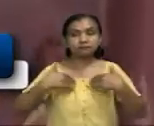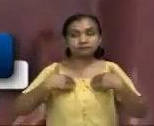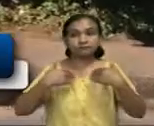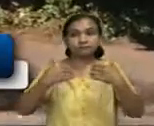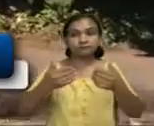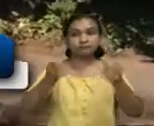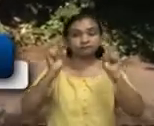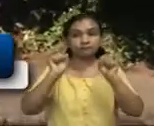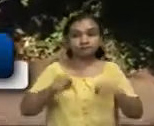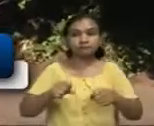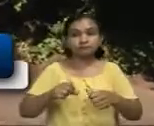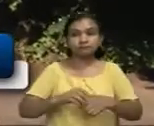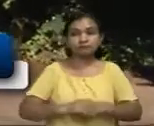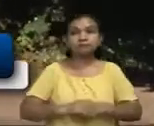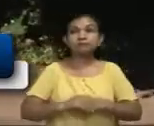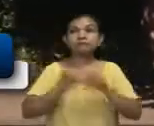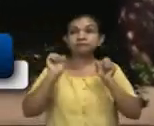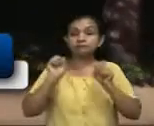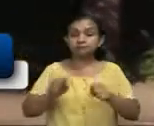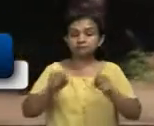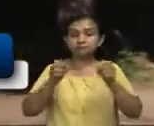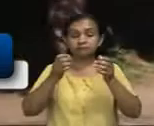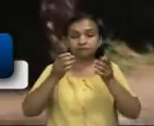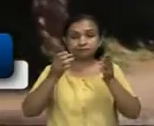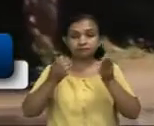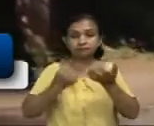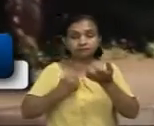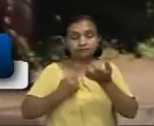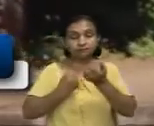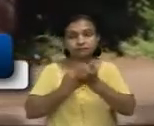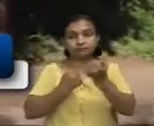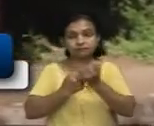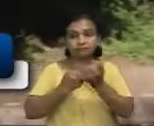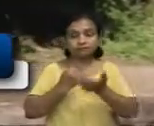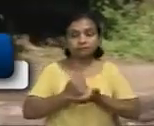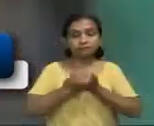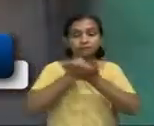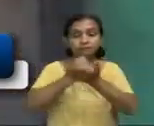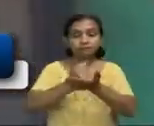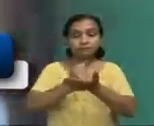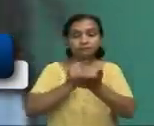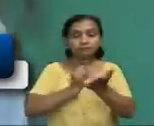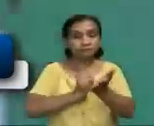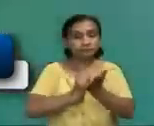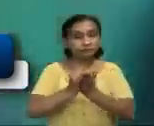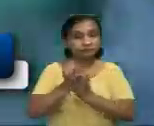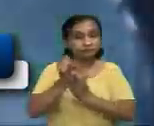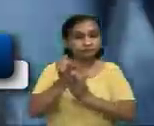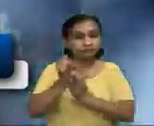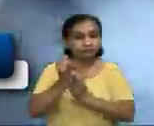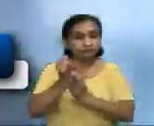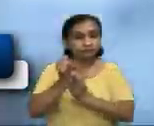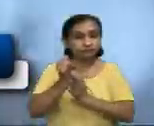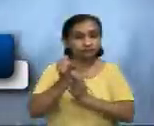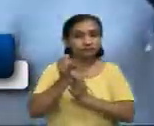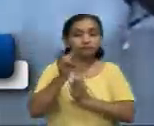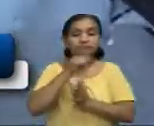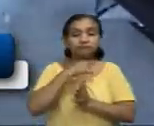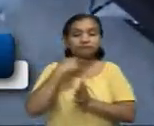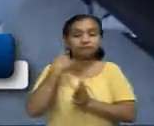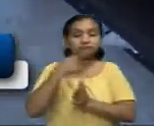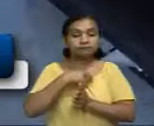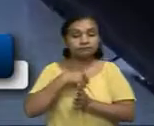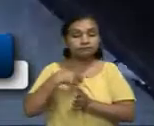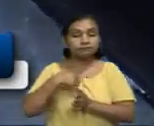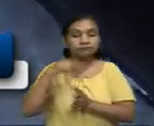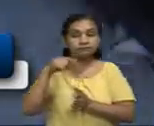para que ustedes puedan dar asistencia y puedan a llegar a hacer una investigación exhaustiva de lo que está pasando